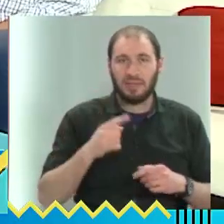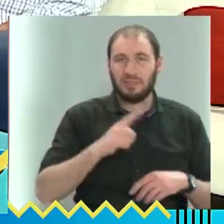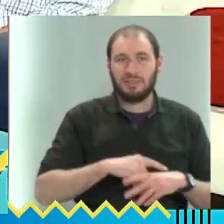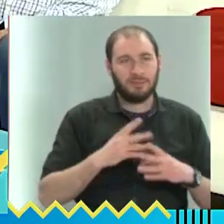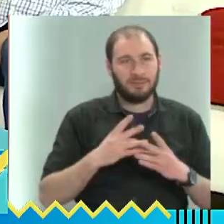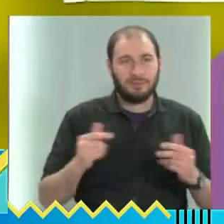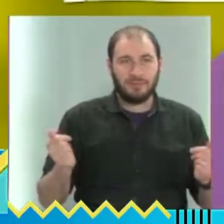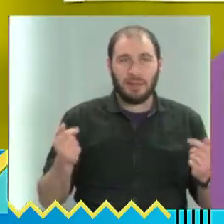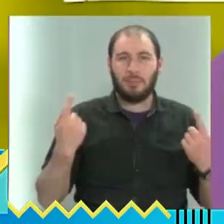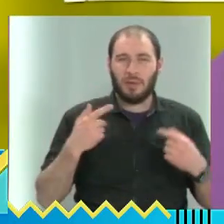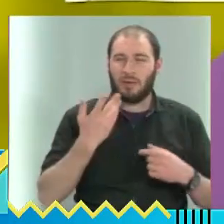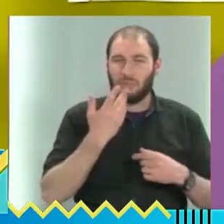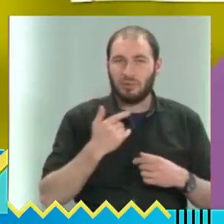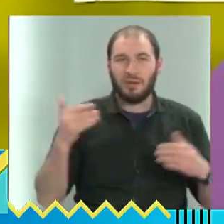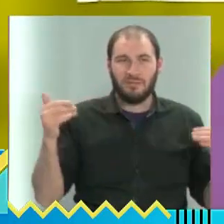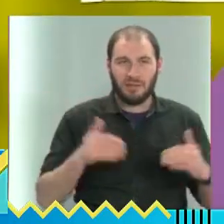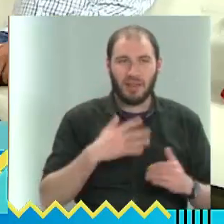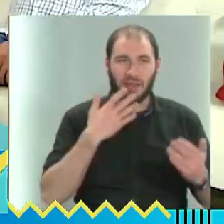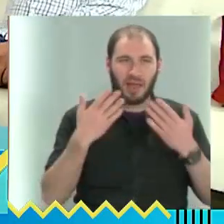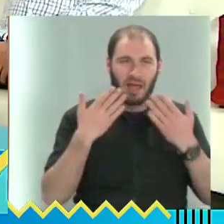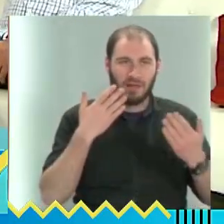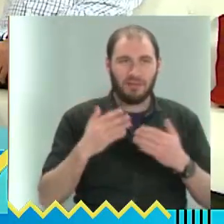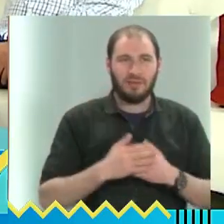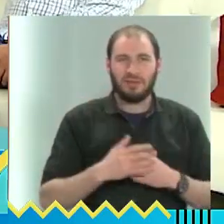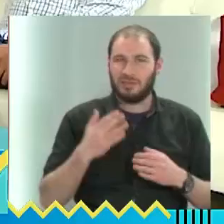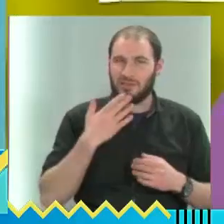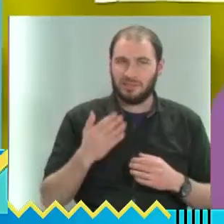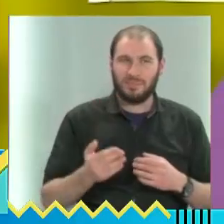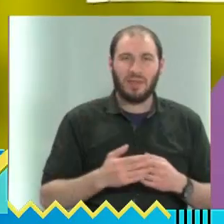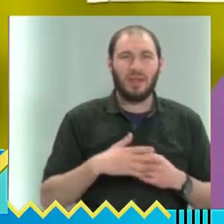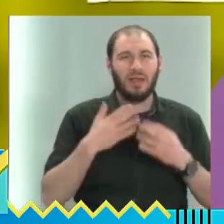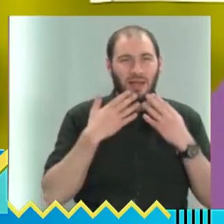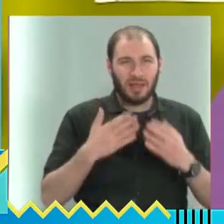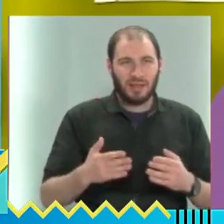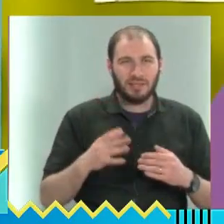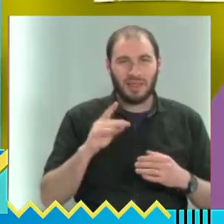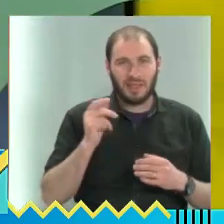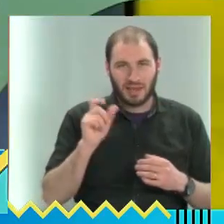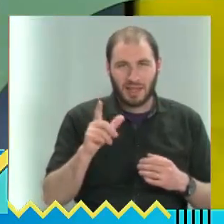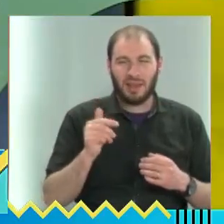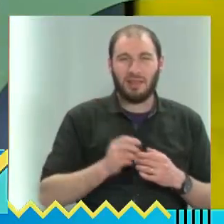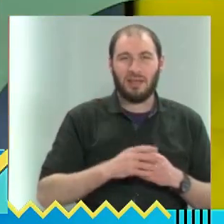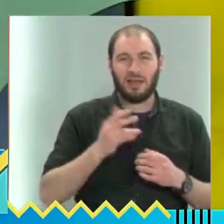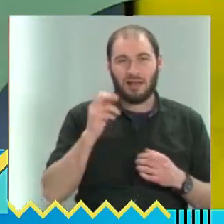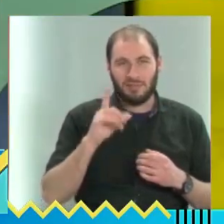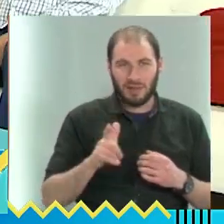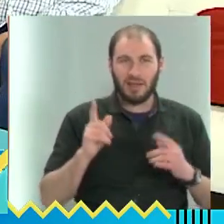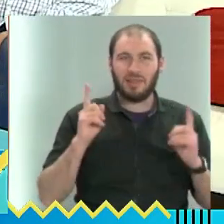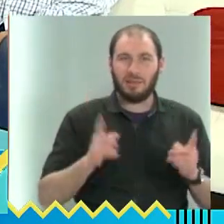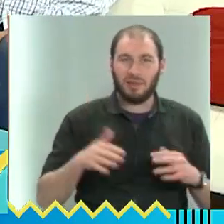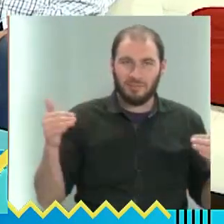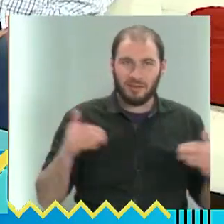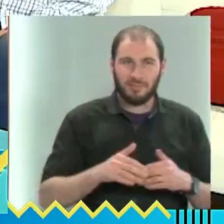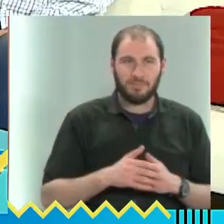más tiempo, pero ha sido un placer tenerlos acá, charlar con ustedes. Bueno, así que les agradecemos. Muchas gracias Daniel por haber estado, muchas gracias Gabriel también por haber